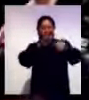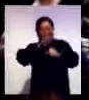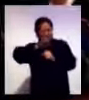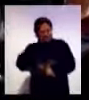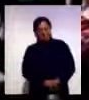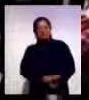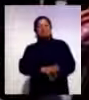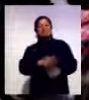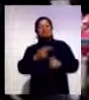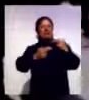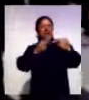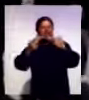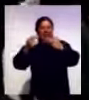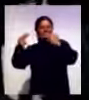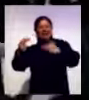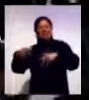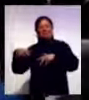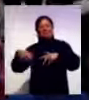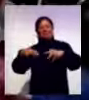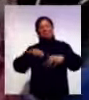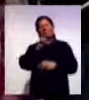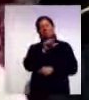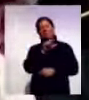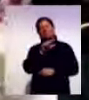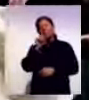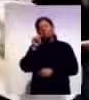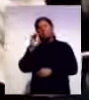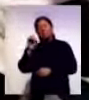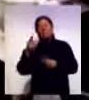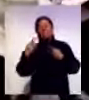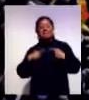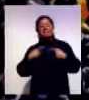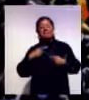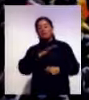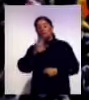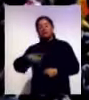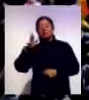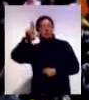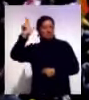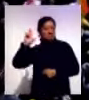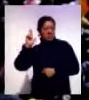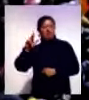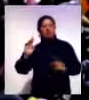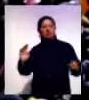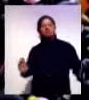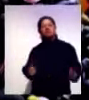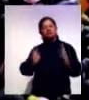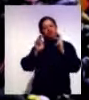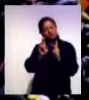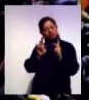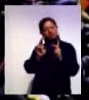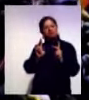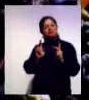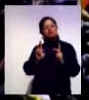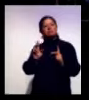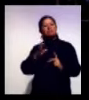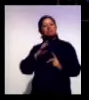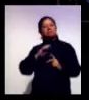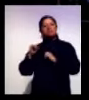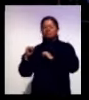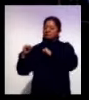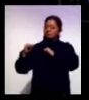Una marcha masiva de habitantes de El Alto y familiares de fallecidos el martes, en un enfrentamiento en Sencata, llegaron cargando al